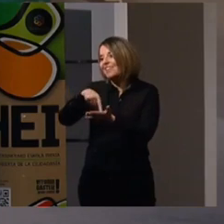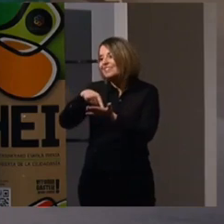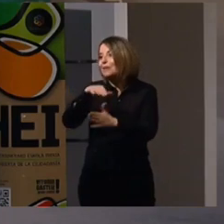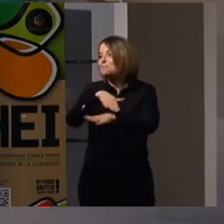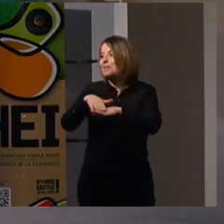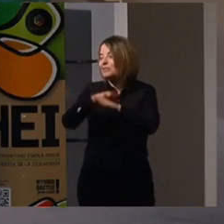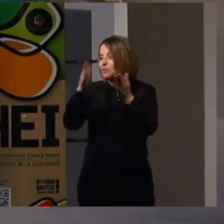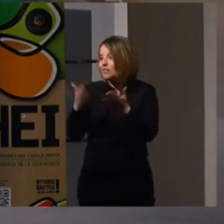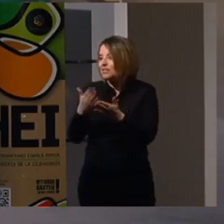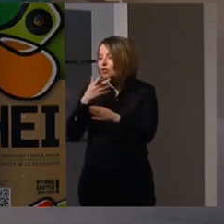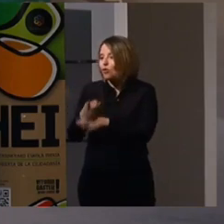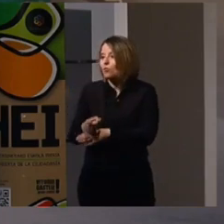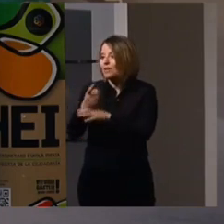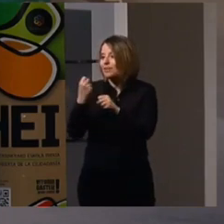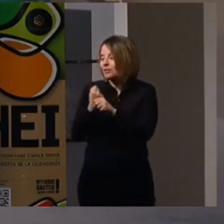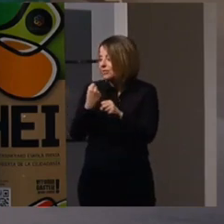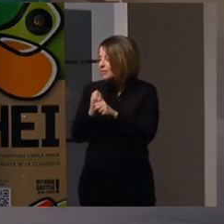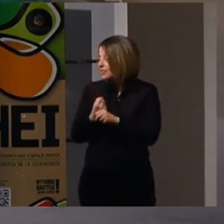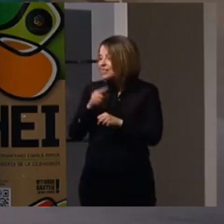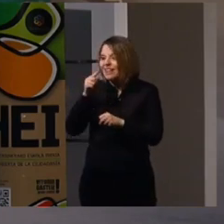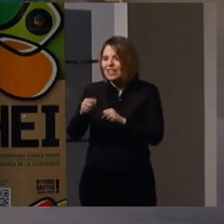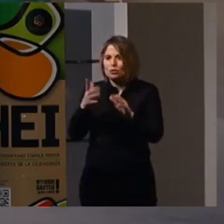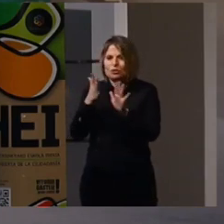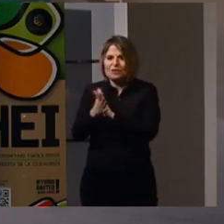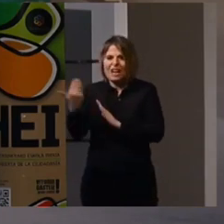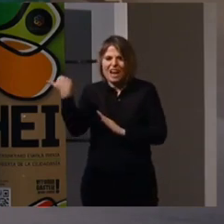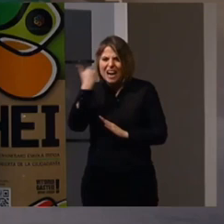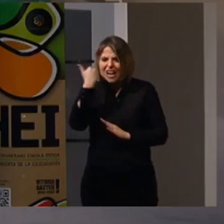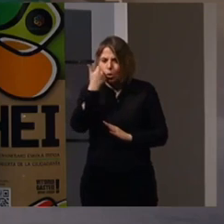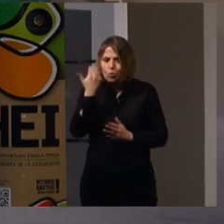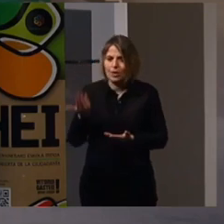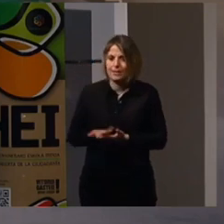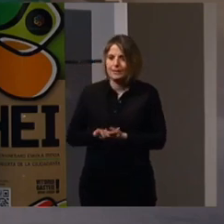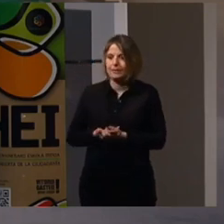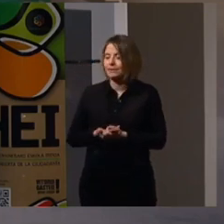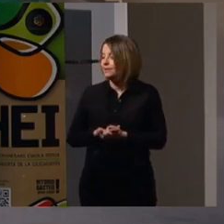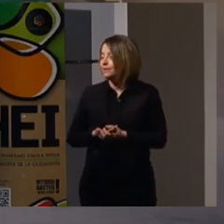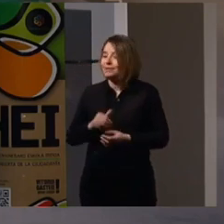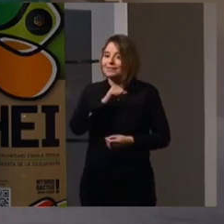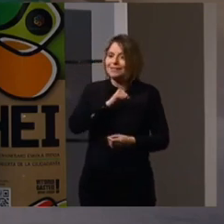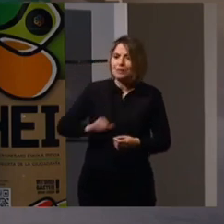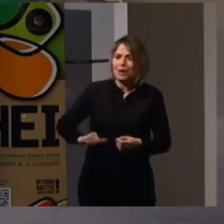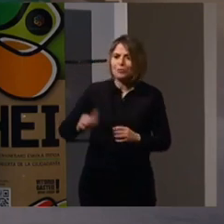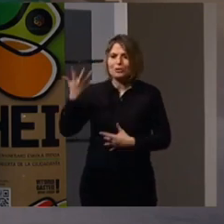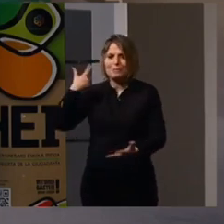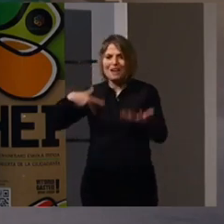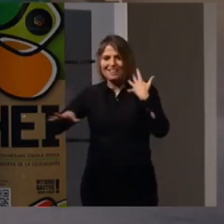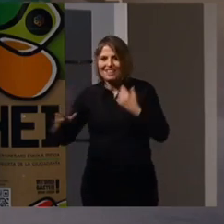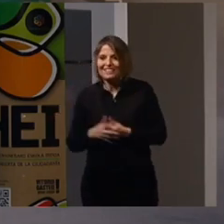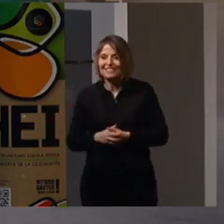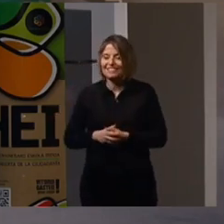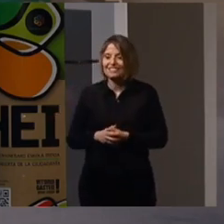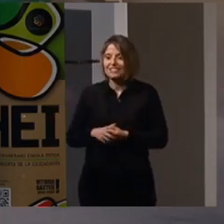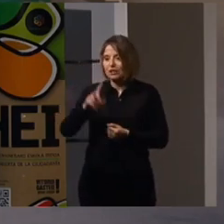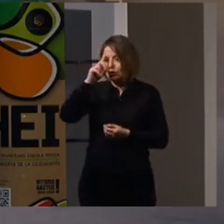un mundo donde no sea obligatorio trabajar para subsistir? Esto se va a llenar de caraduras y es como... De vagos y maleantes. Pues no sé, yo la